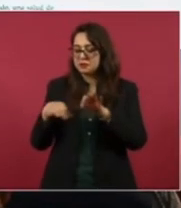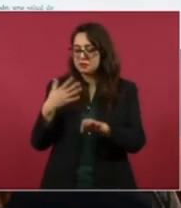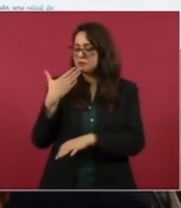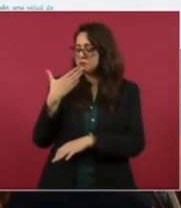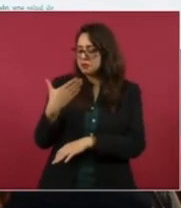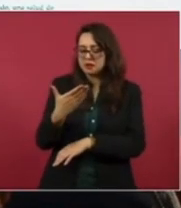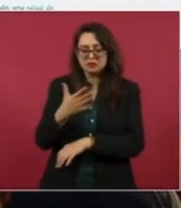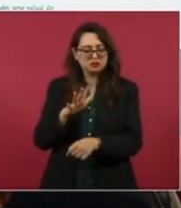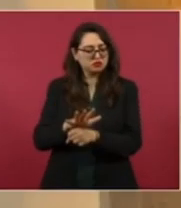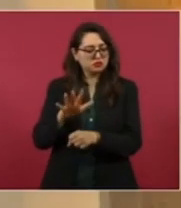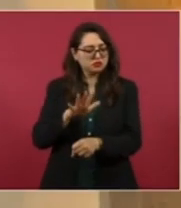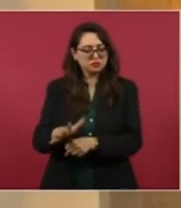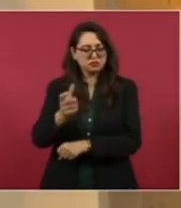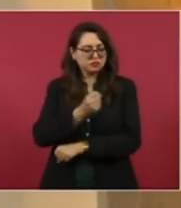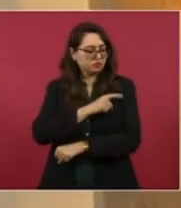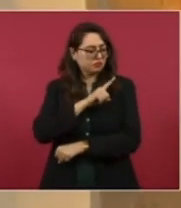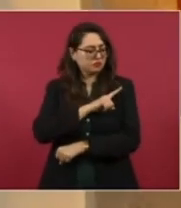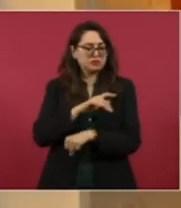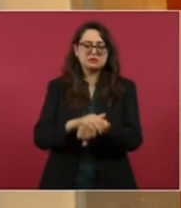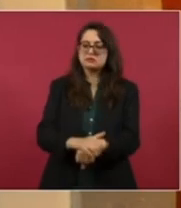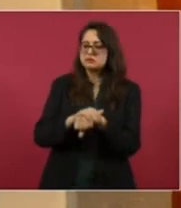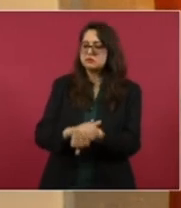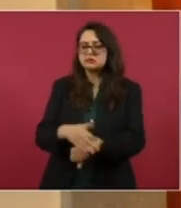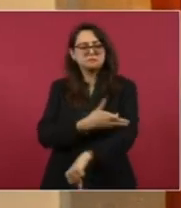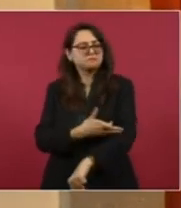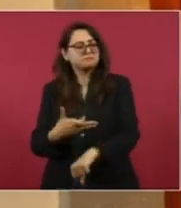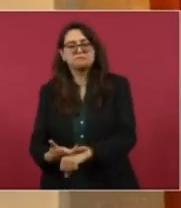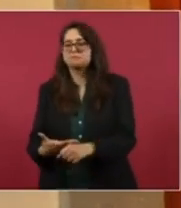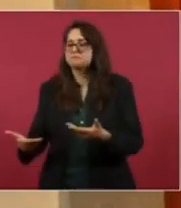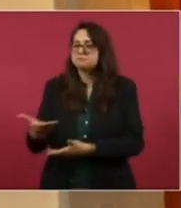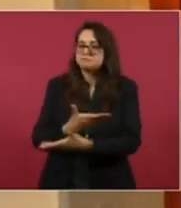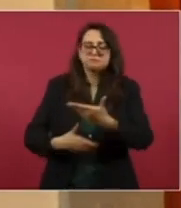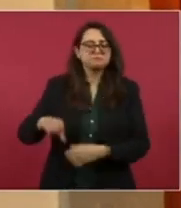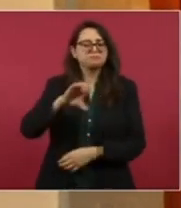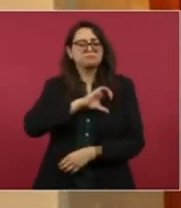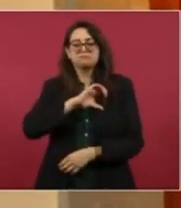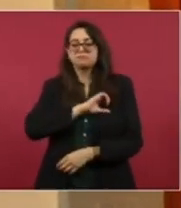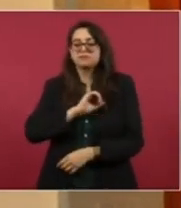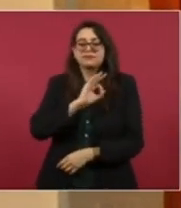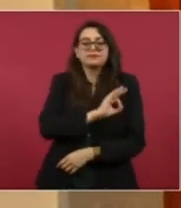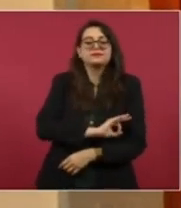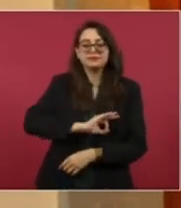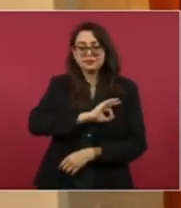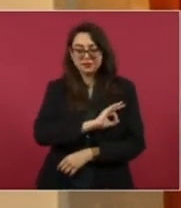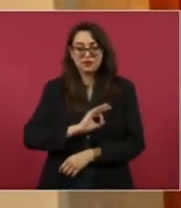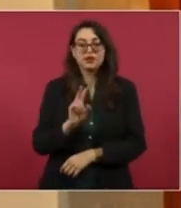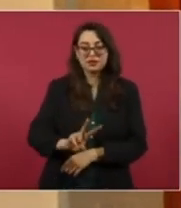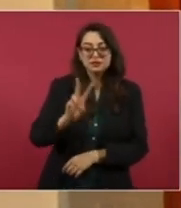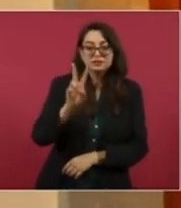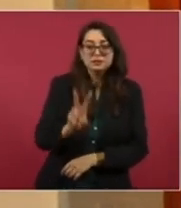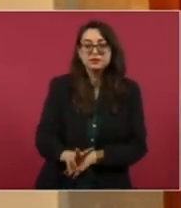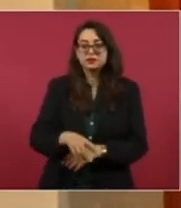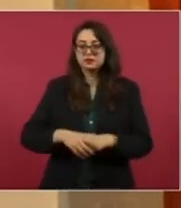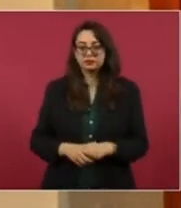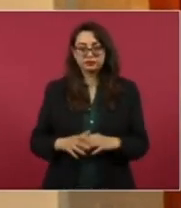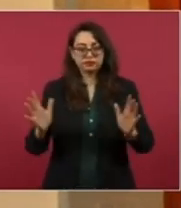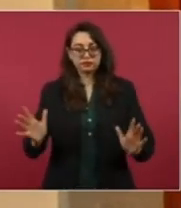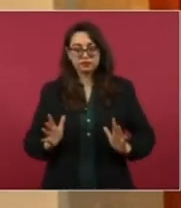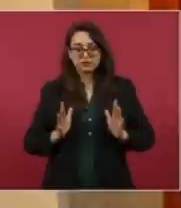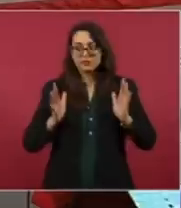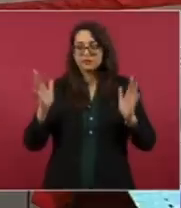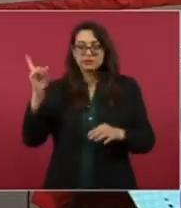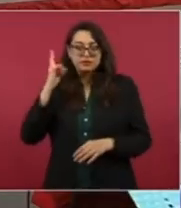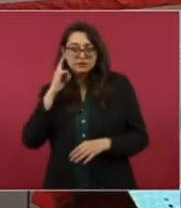hierro y afectuosos amigos y familiares. ¿Qué más podría pedir? Al enterarse en palacio de que por